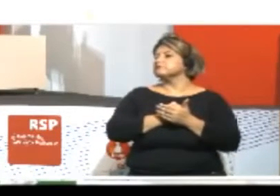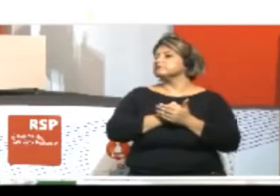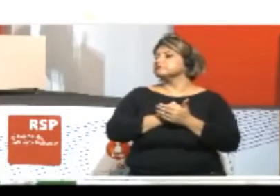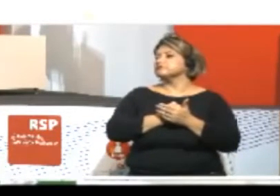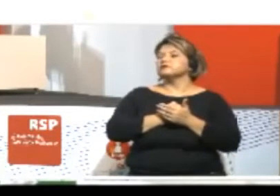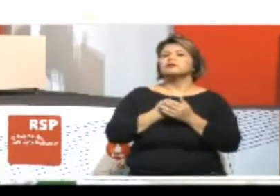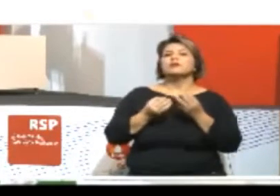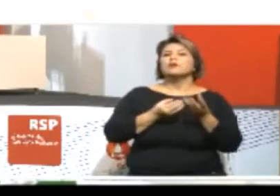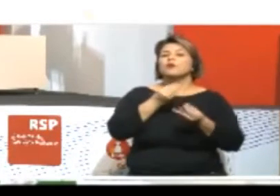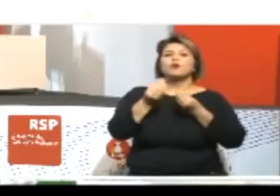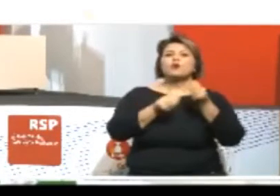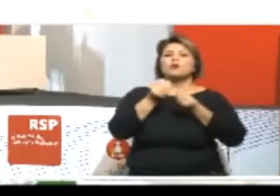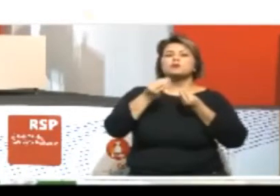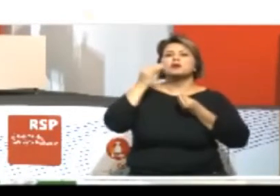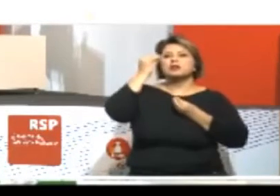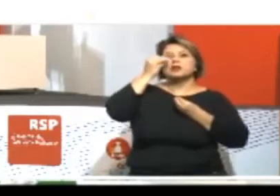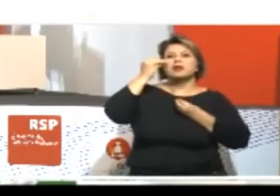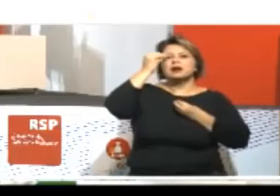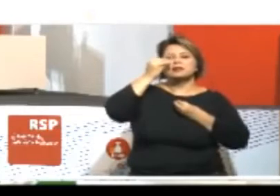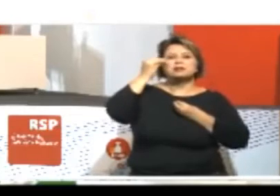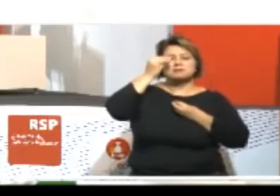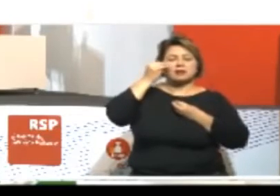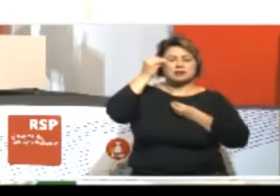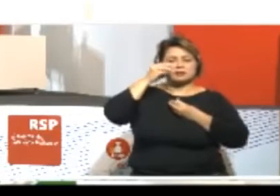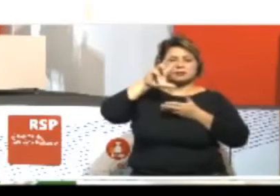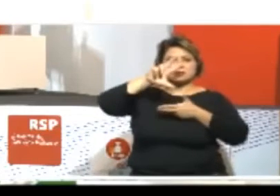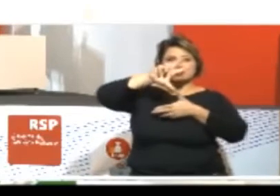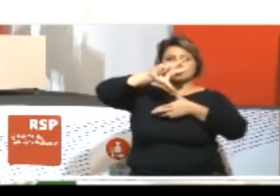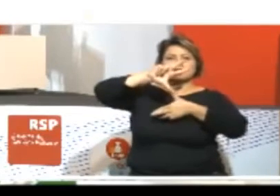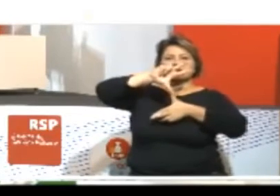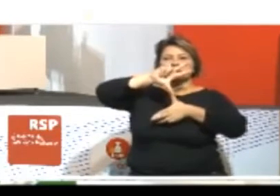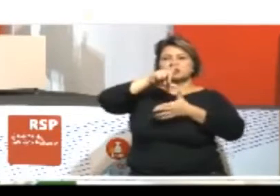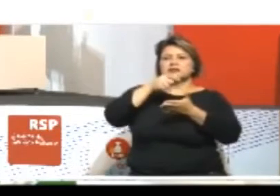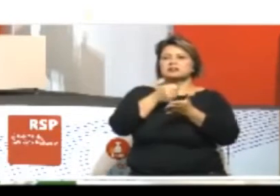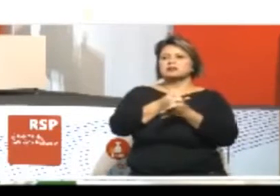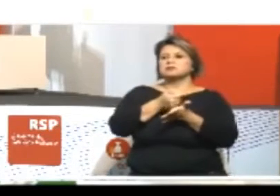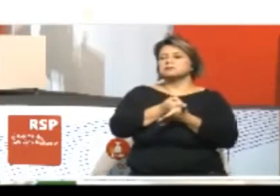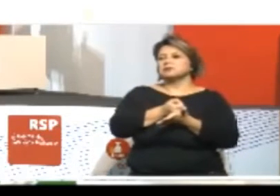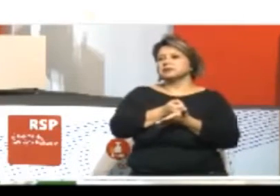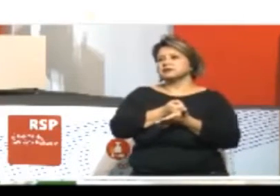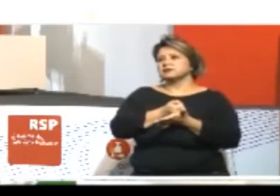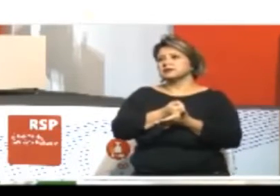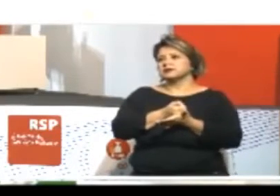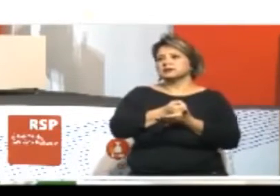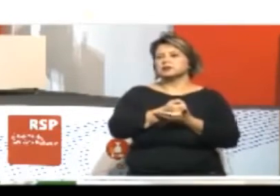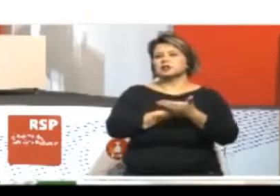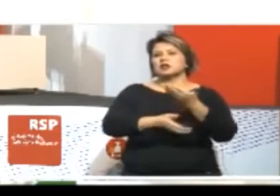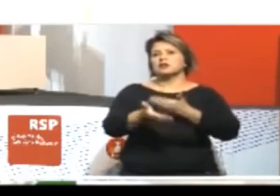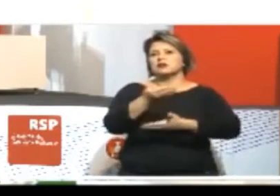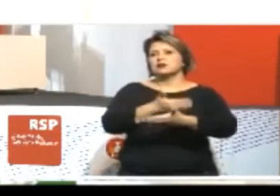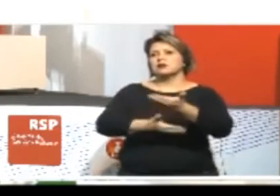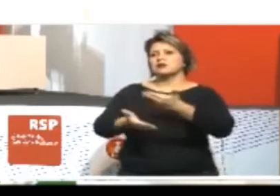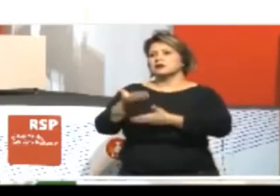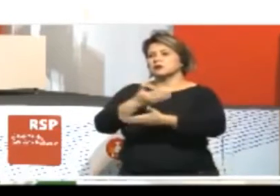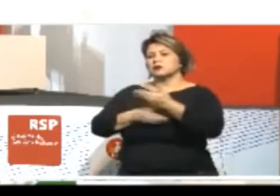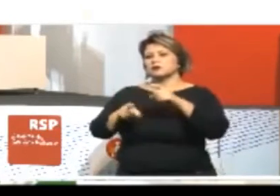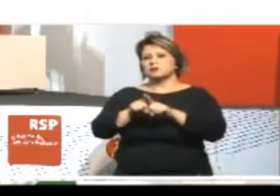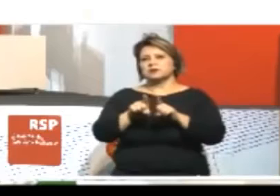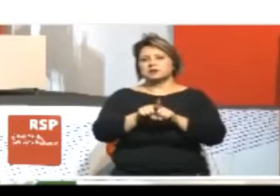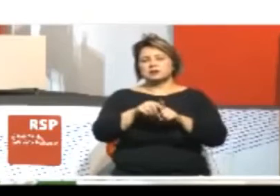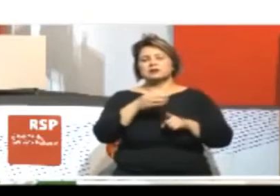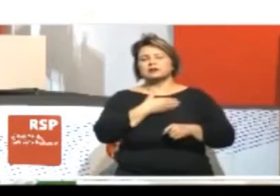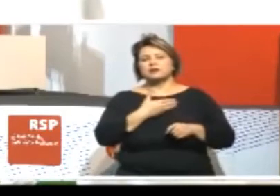Como é a experiência na América Latina para estabelecer a cooperação intergovernamental?